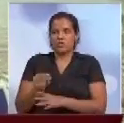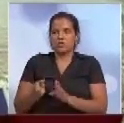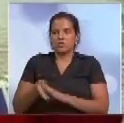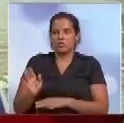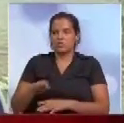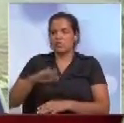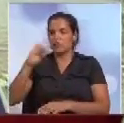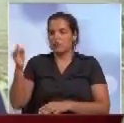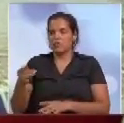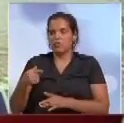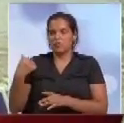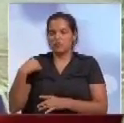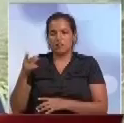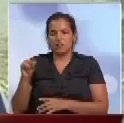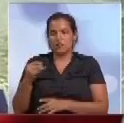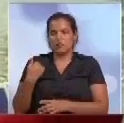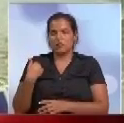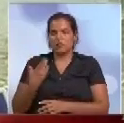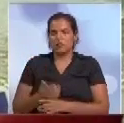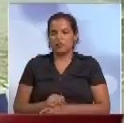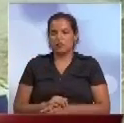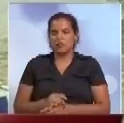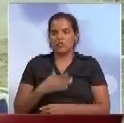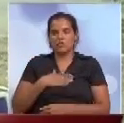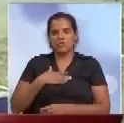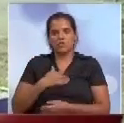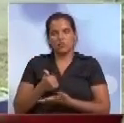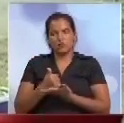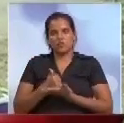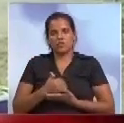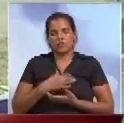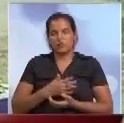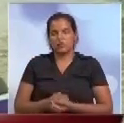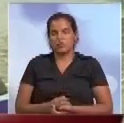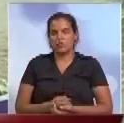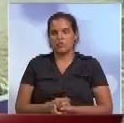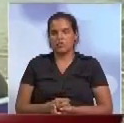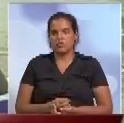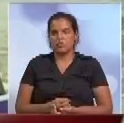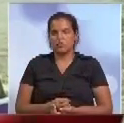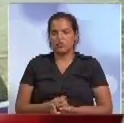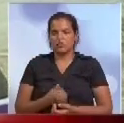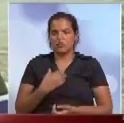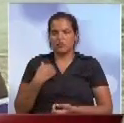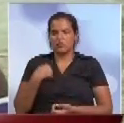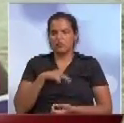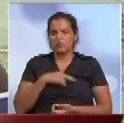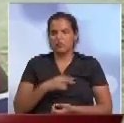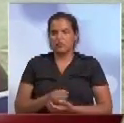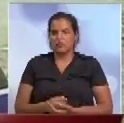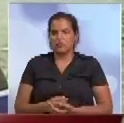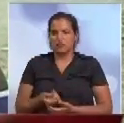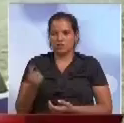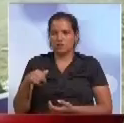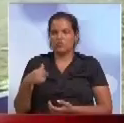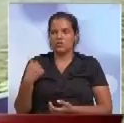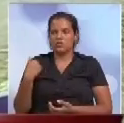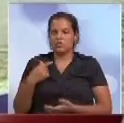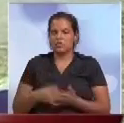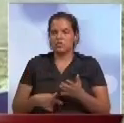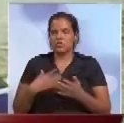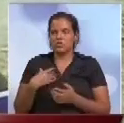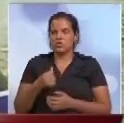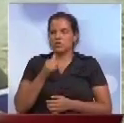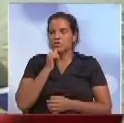dejan abajo y aquí no nos dejan. Y le rogamos que por favor, que se compadezca de nosotros, que vengan,